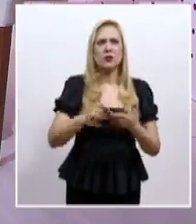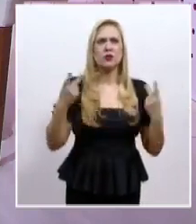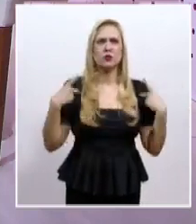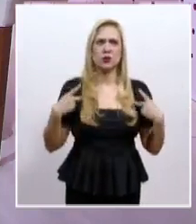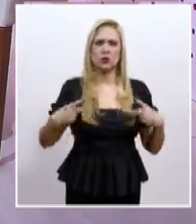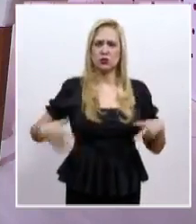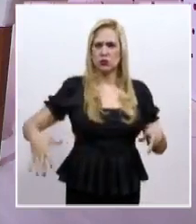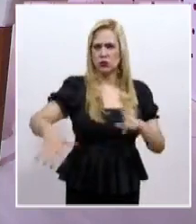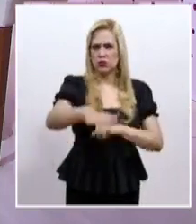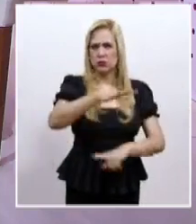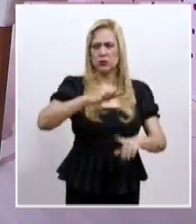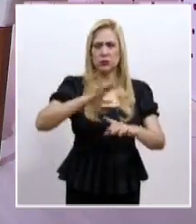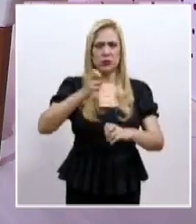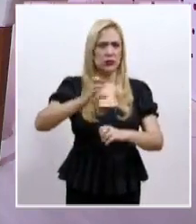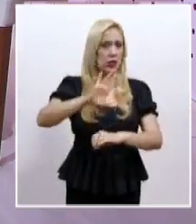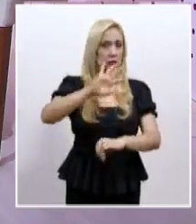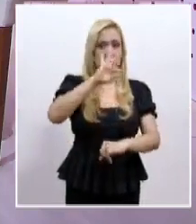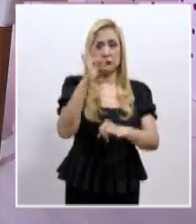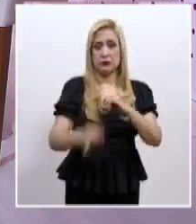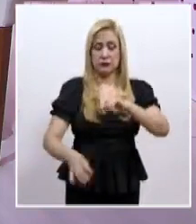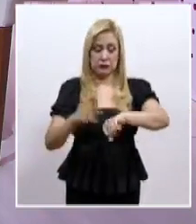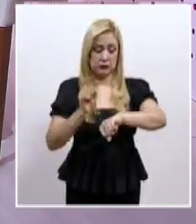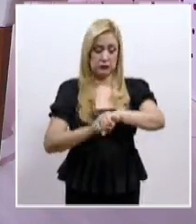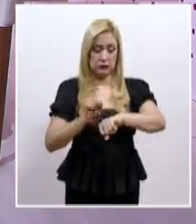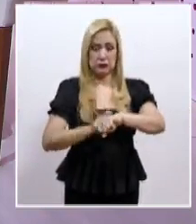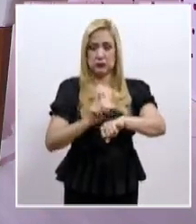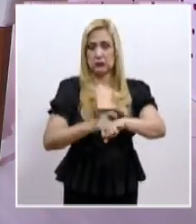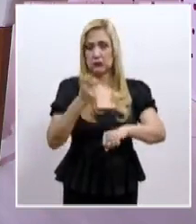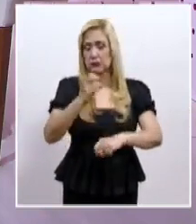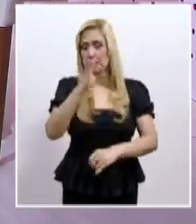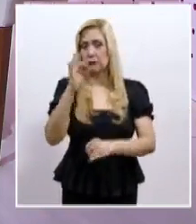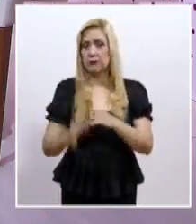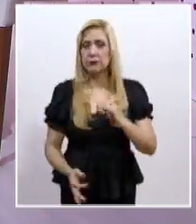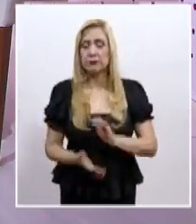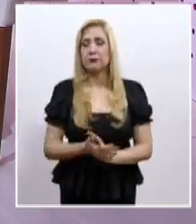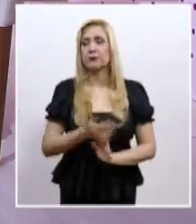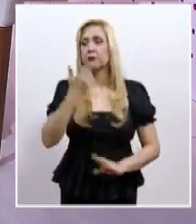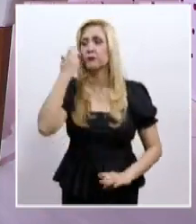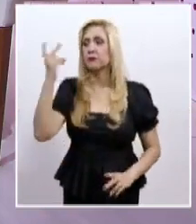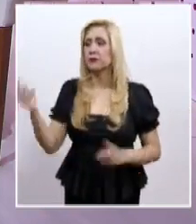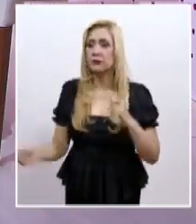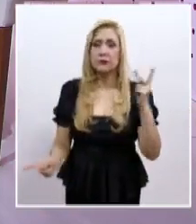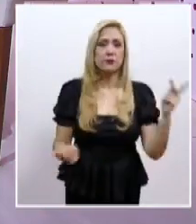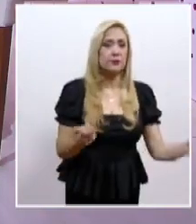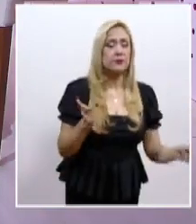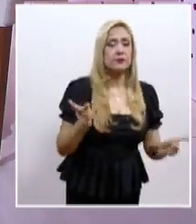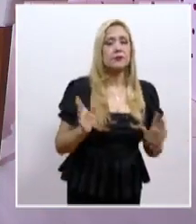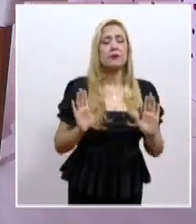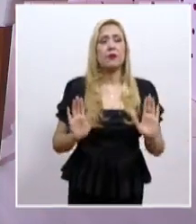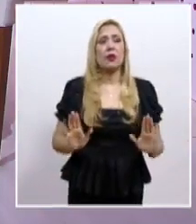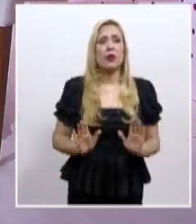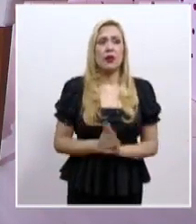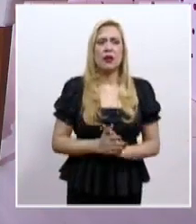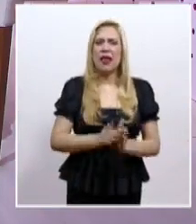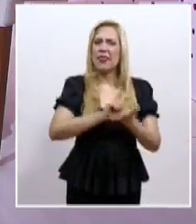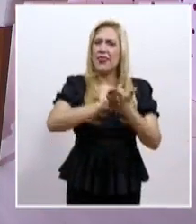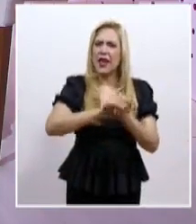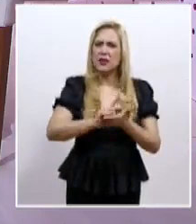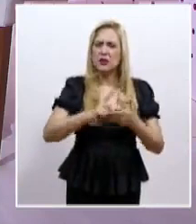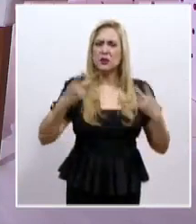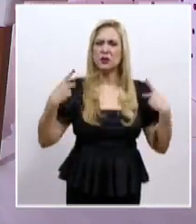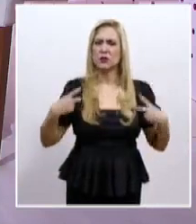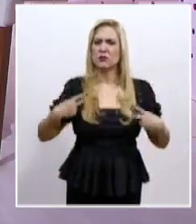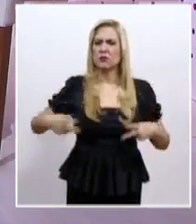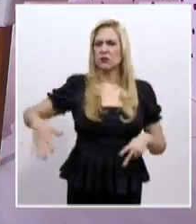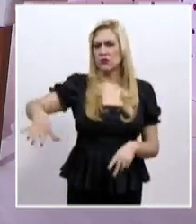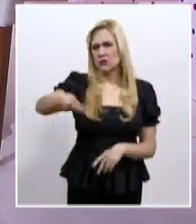Eduardo, antes de irnos ya, se nos va a acabar el tiempo, antes de irnos a la ronda de conclusiones, entonces esta última pregunta. Los derechos sociales, como